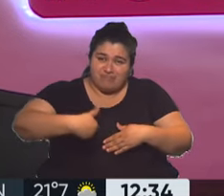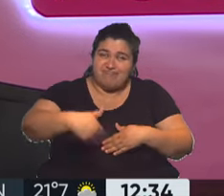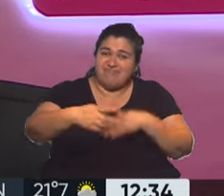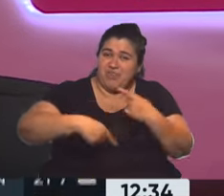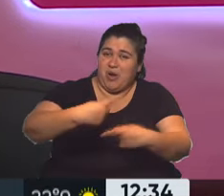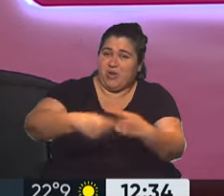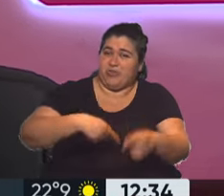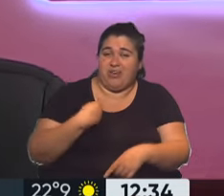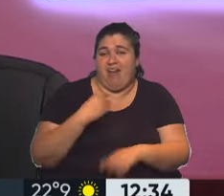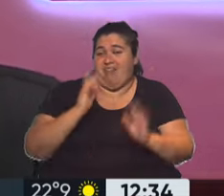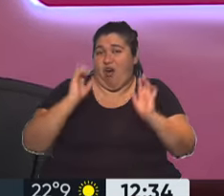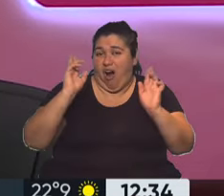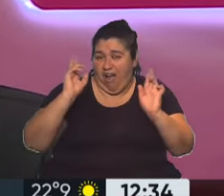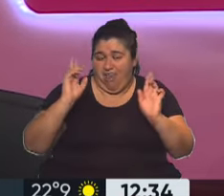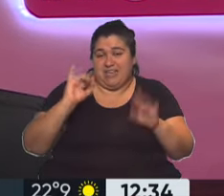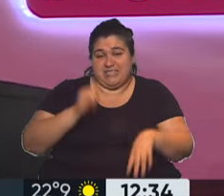siempre digo lo mismo, pero